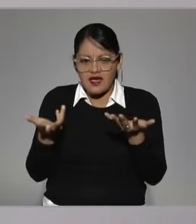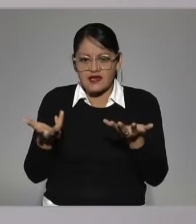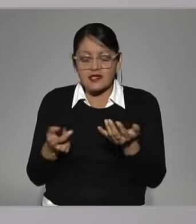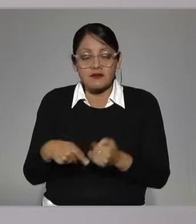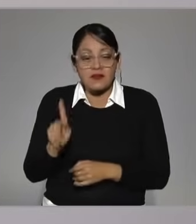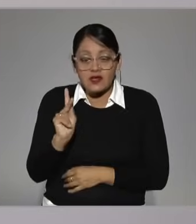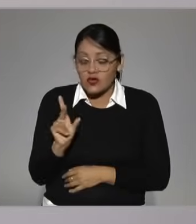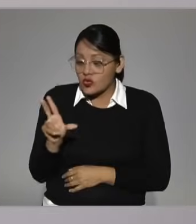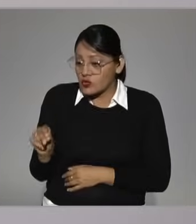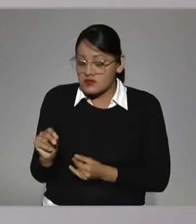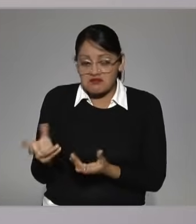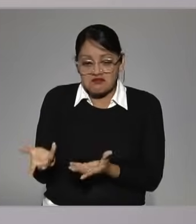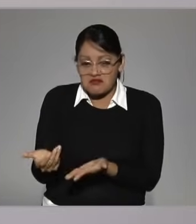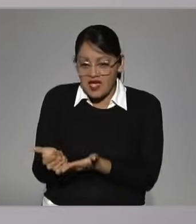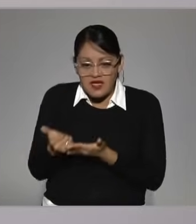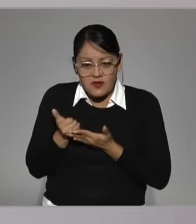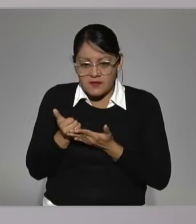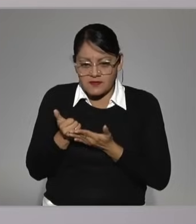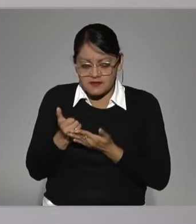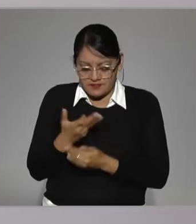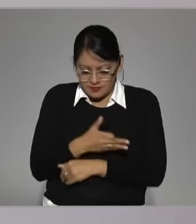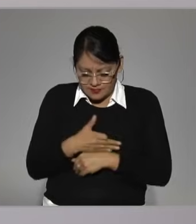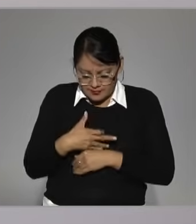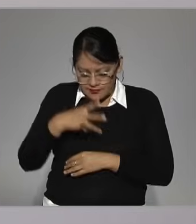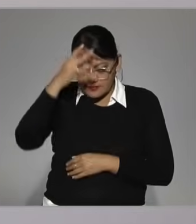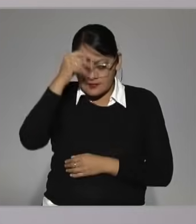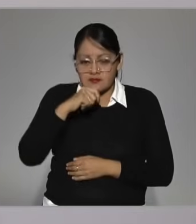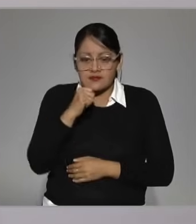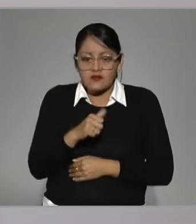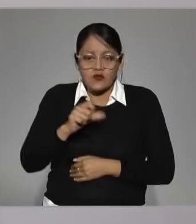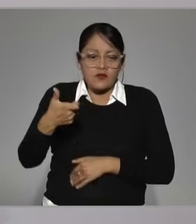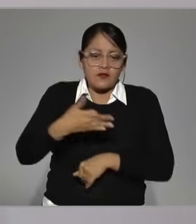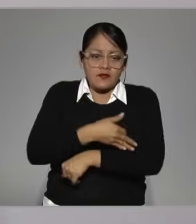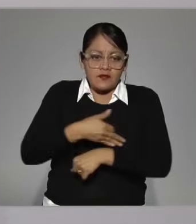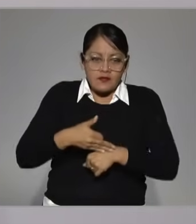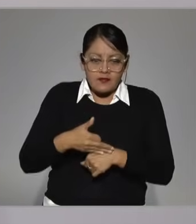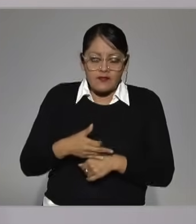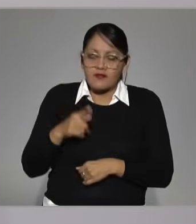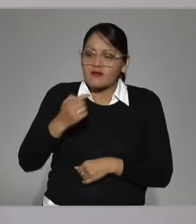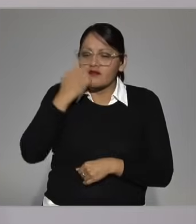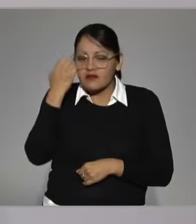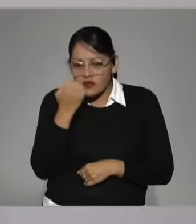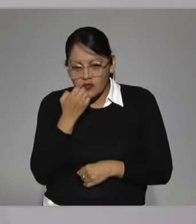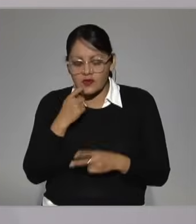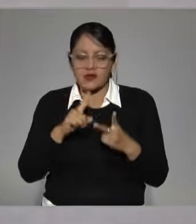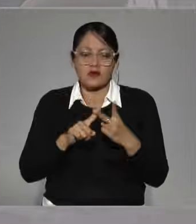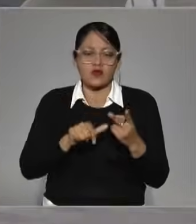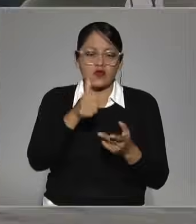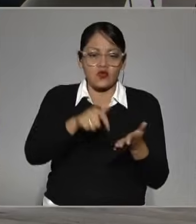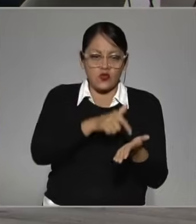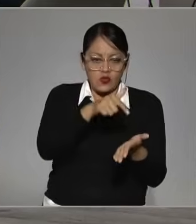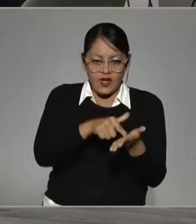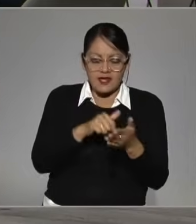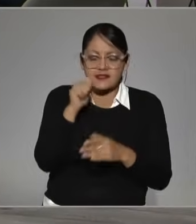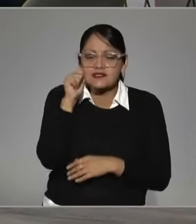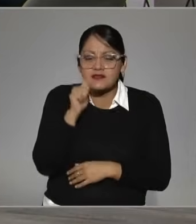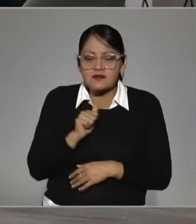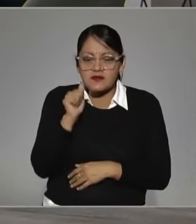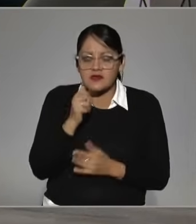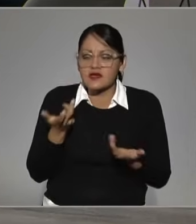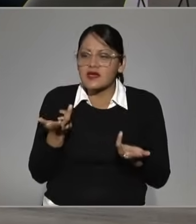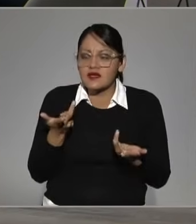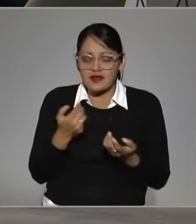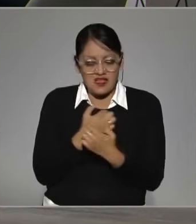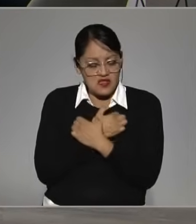no me vas a transmitir a mí como familia lo que aprendiste en otras familias, en la escuela, en otros espacios, simplemente no